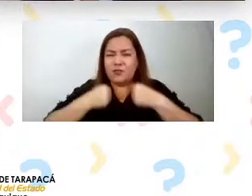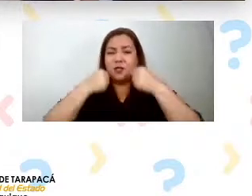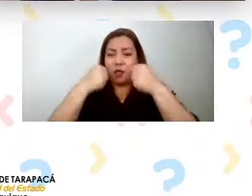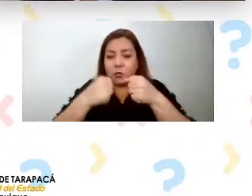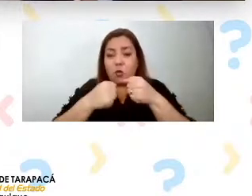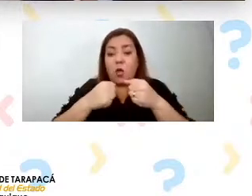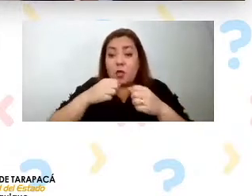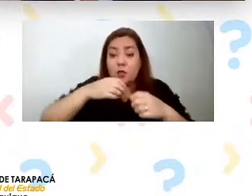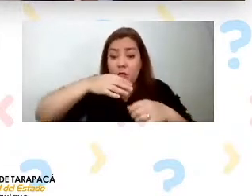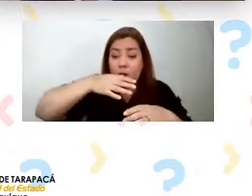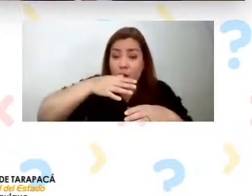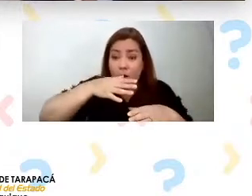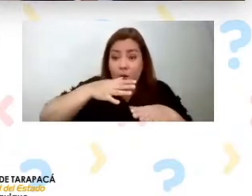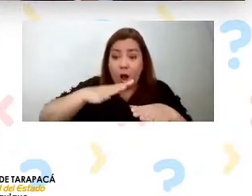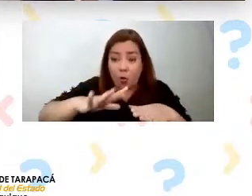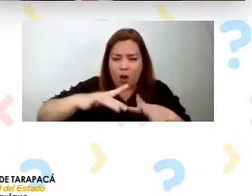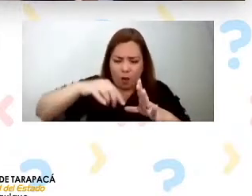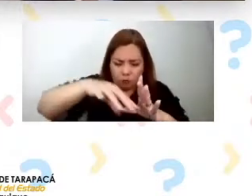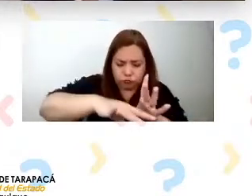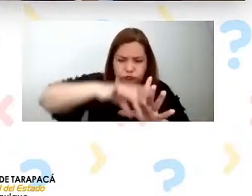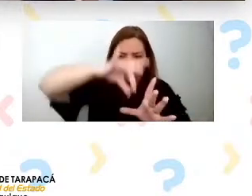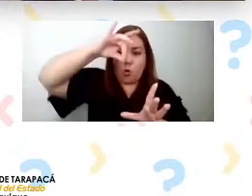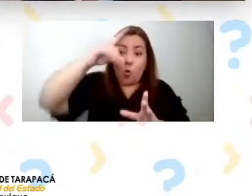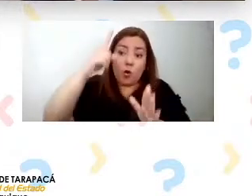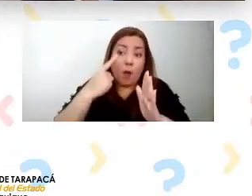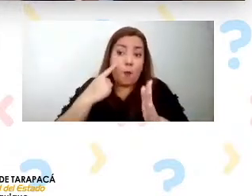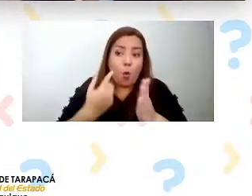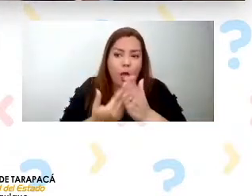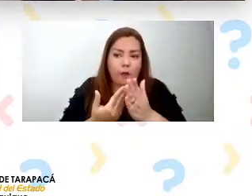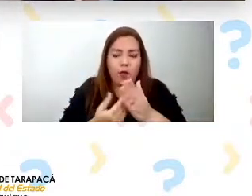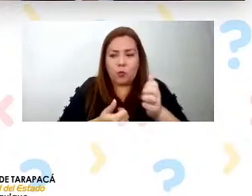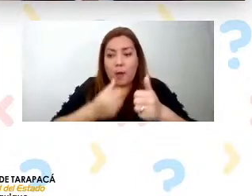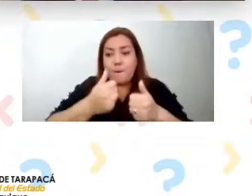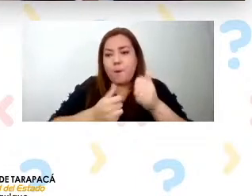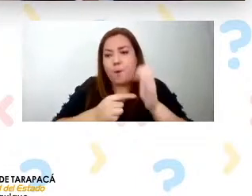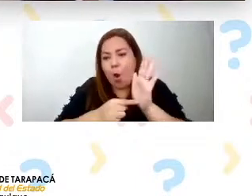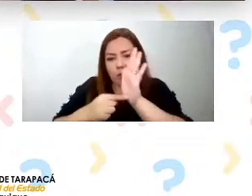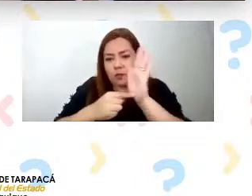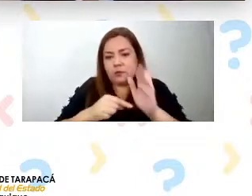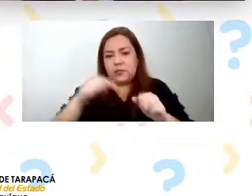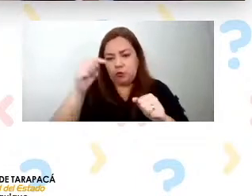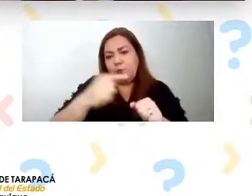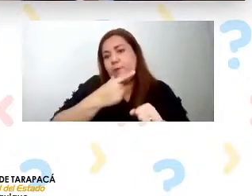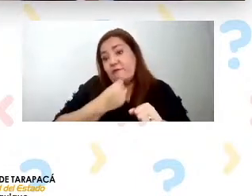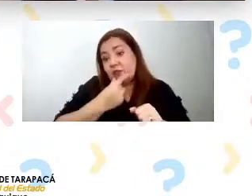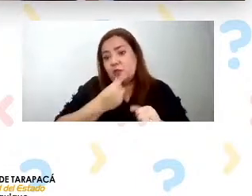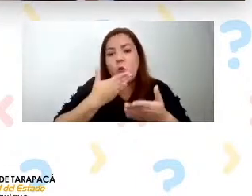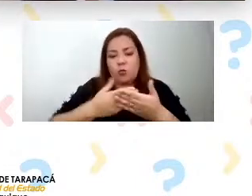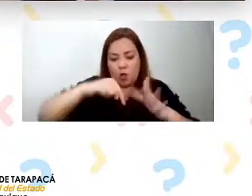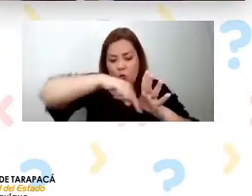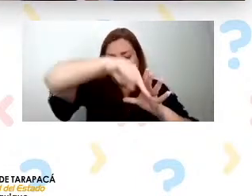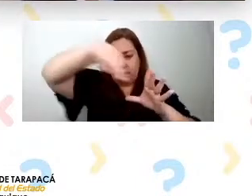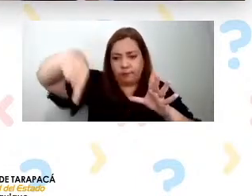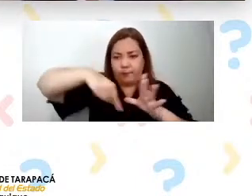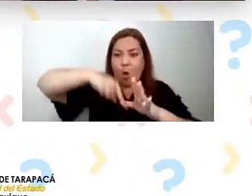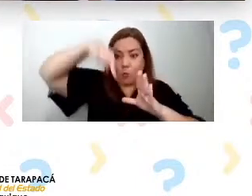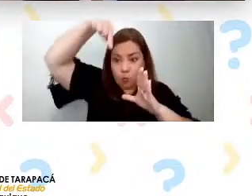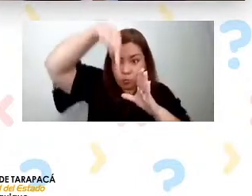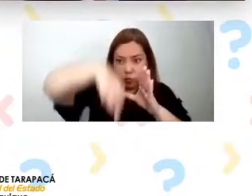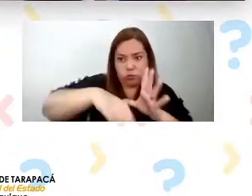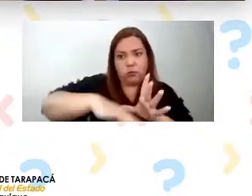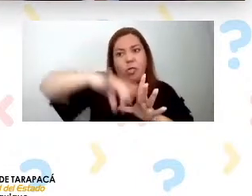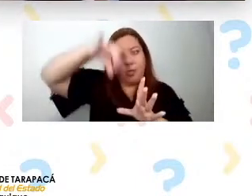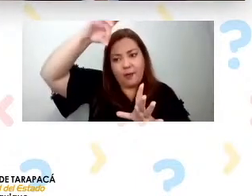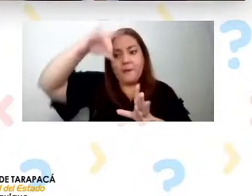de agua, ¿no? Esto es más simple, cuando tenemos un pozo, ¿no? Esto es mucho más